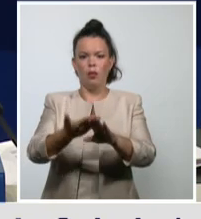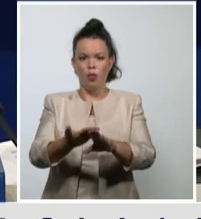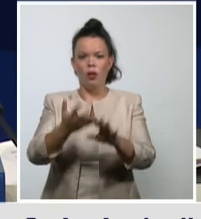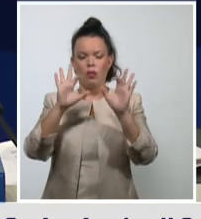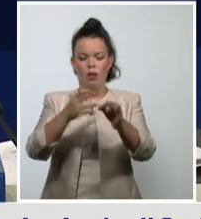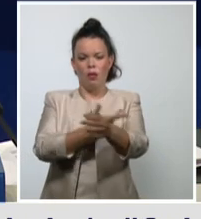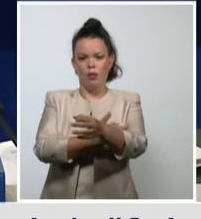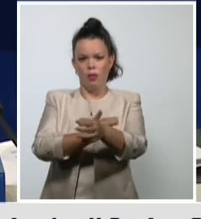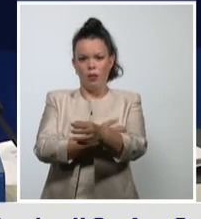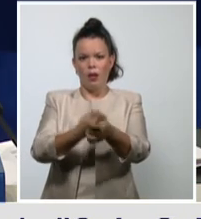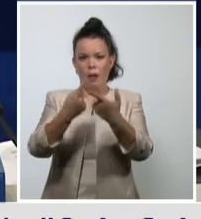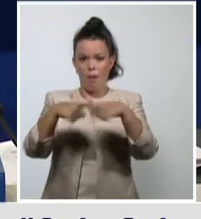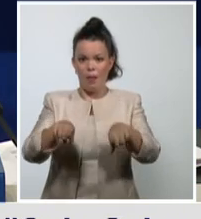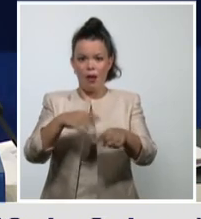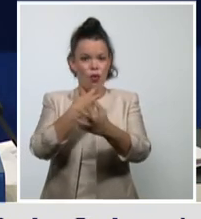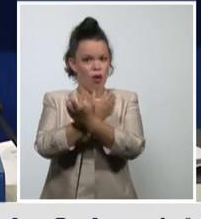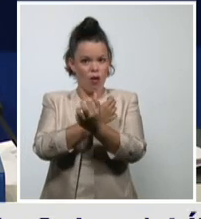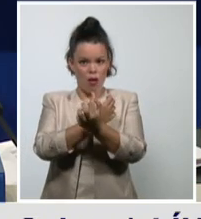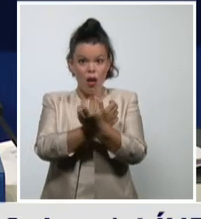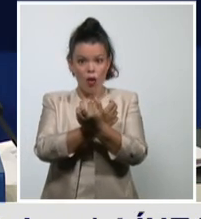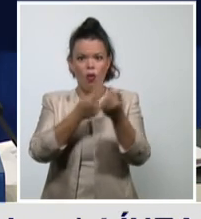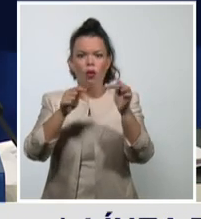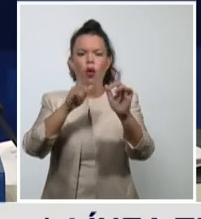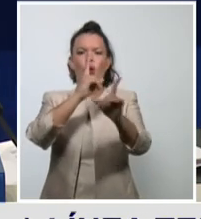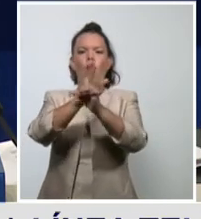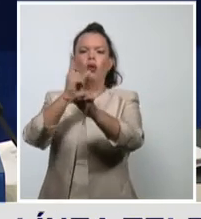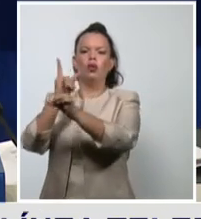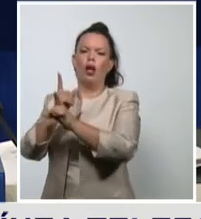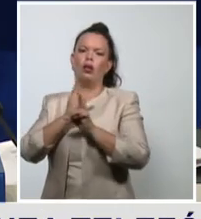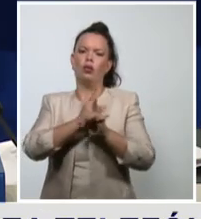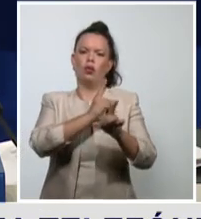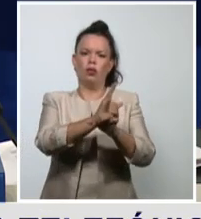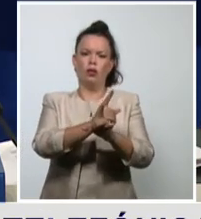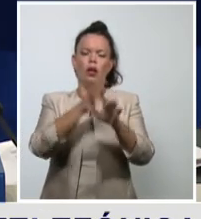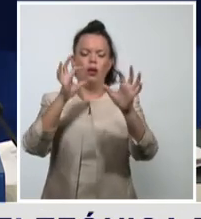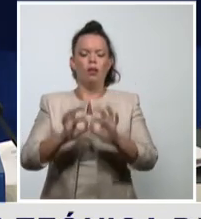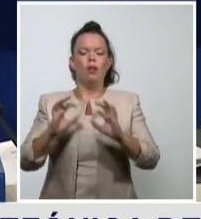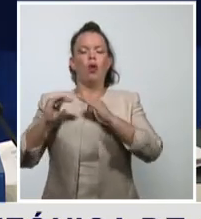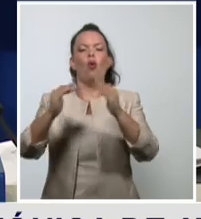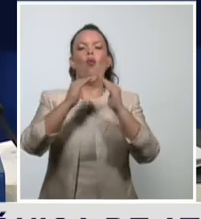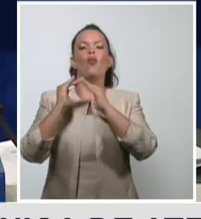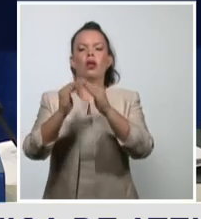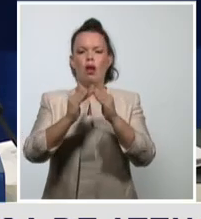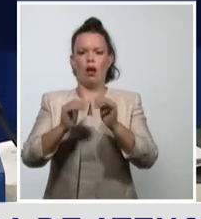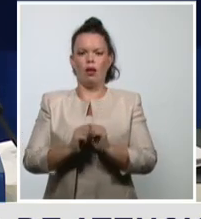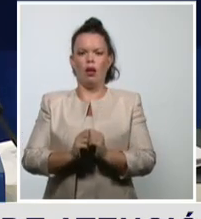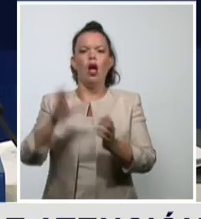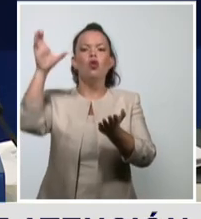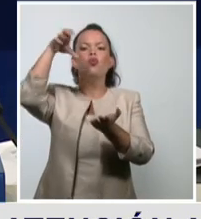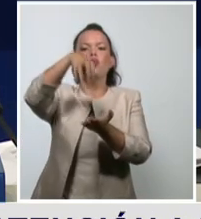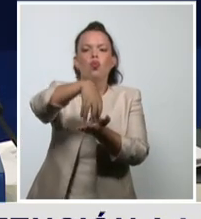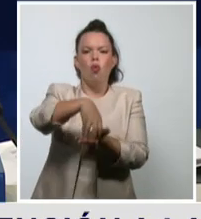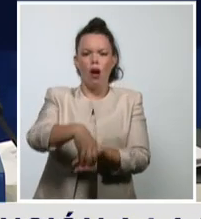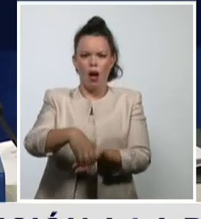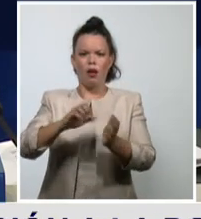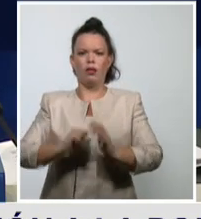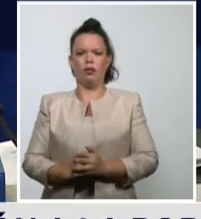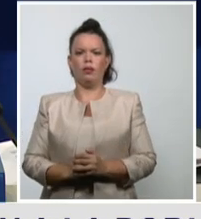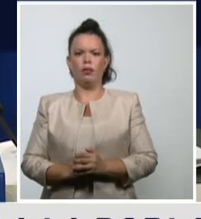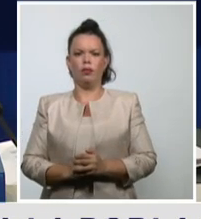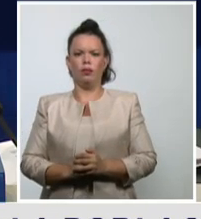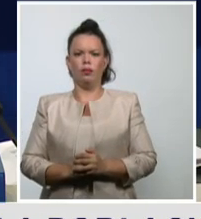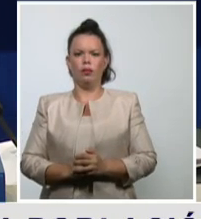esta población. Y en las comunidades, en los lugares, en los consejos populares que tenemos